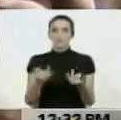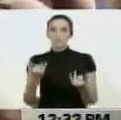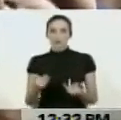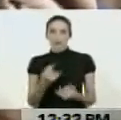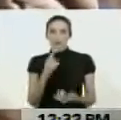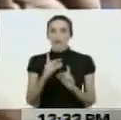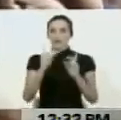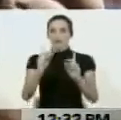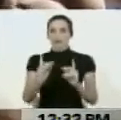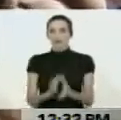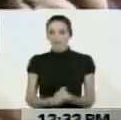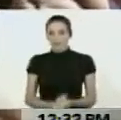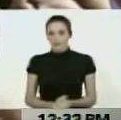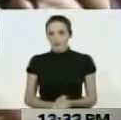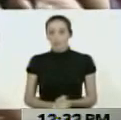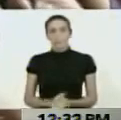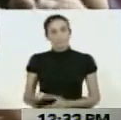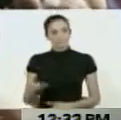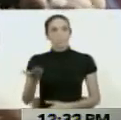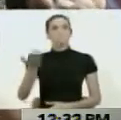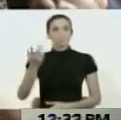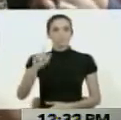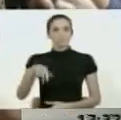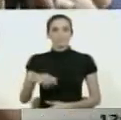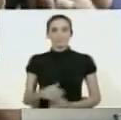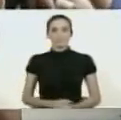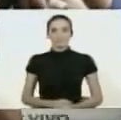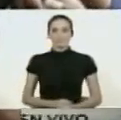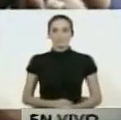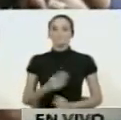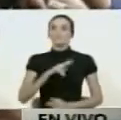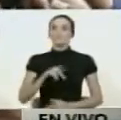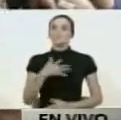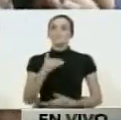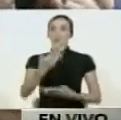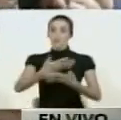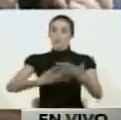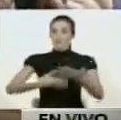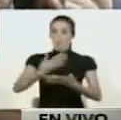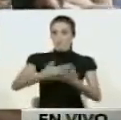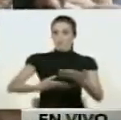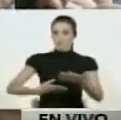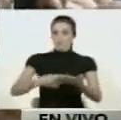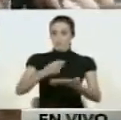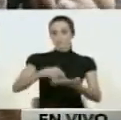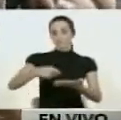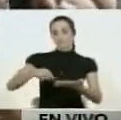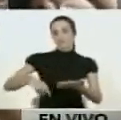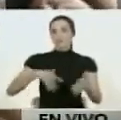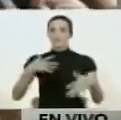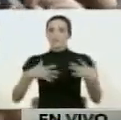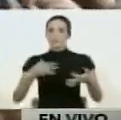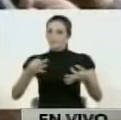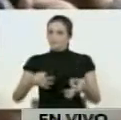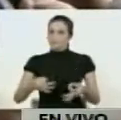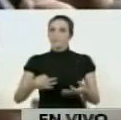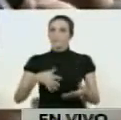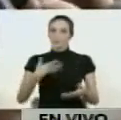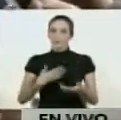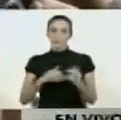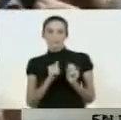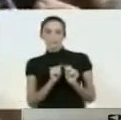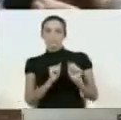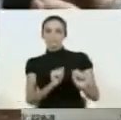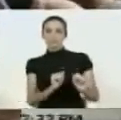decía, muy fructífero, y vamos a tener un documento con acciones concretas para contrarrestar